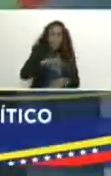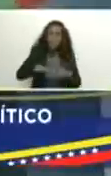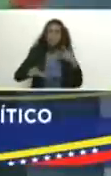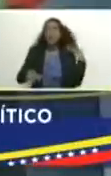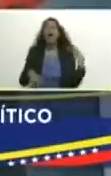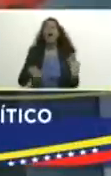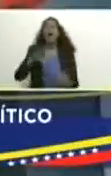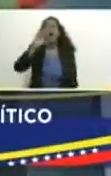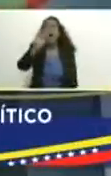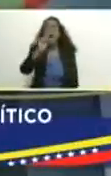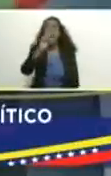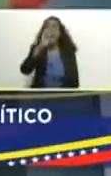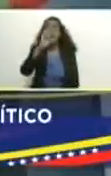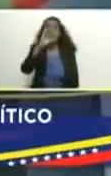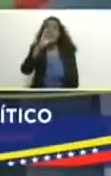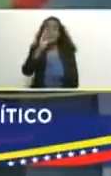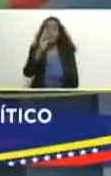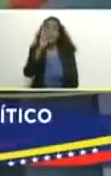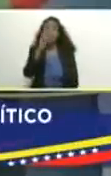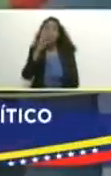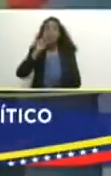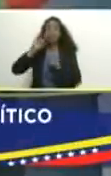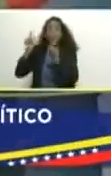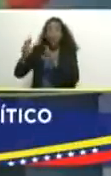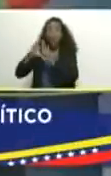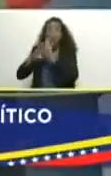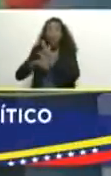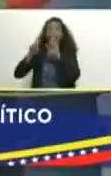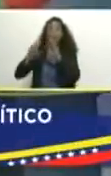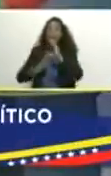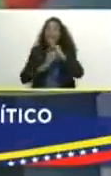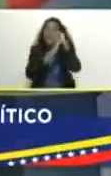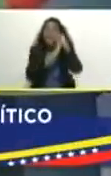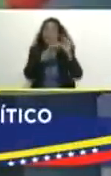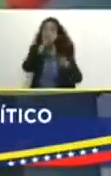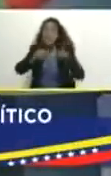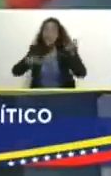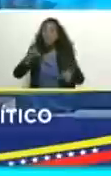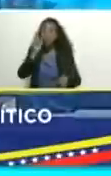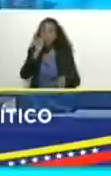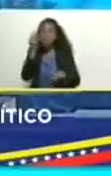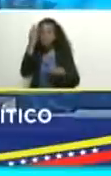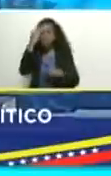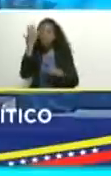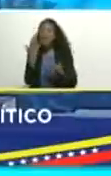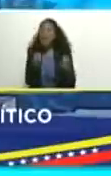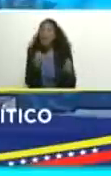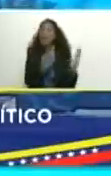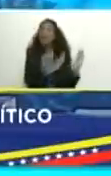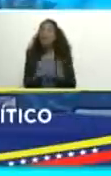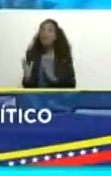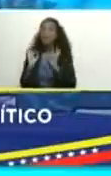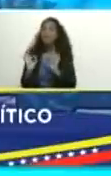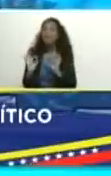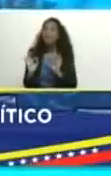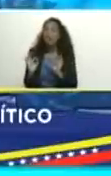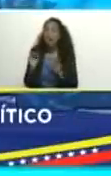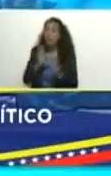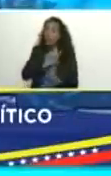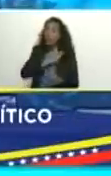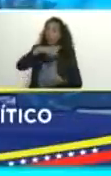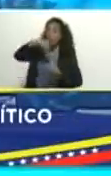sectoriales, dando cursos de formación para los líderes para que planifiquen muy bien su mapa